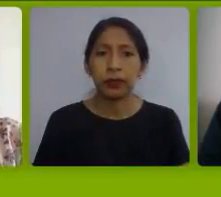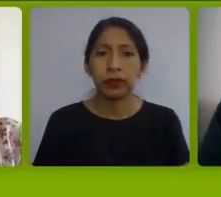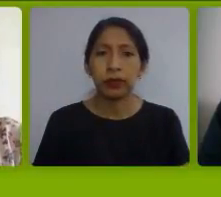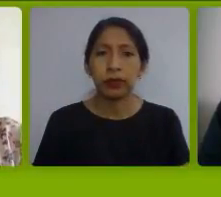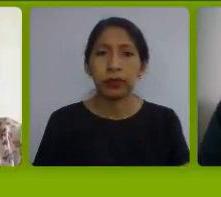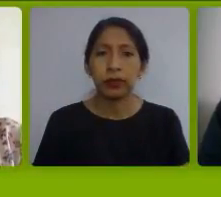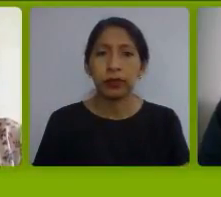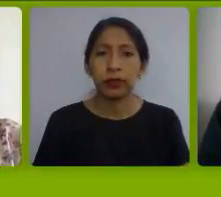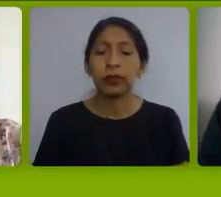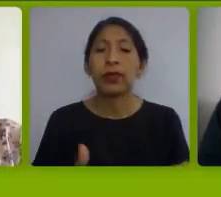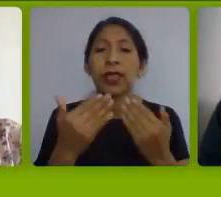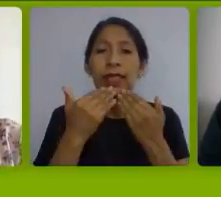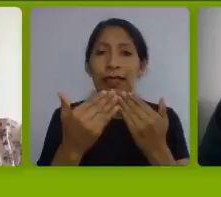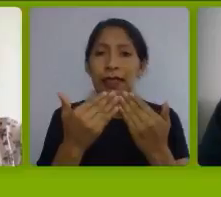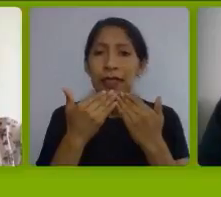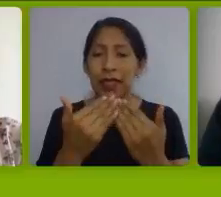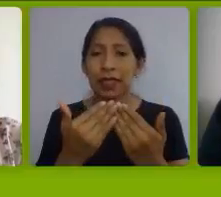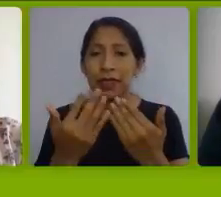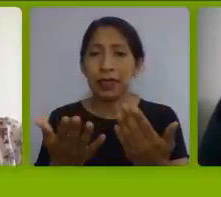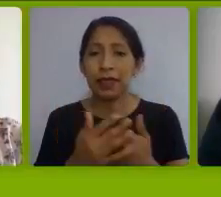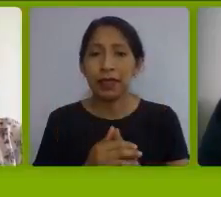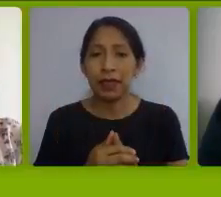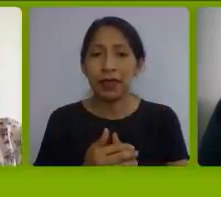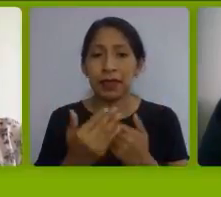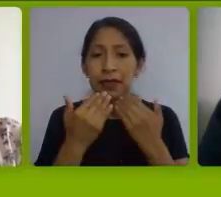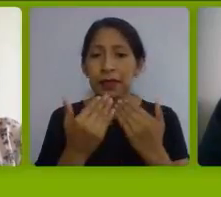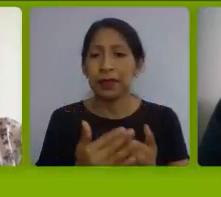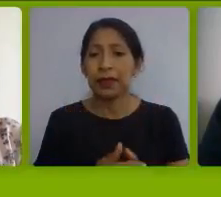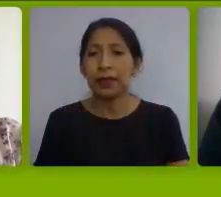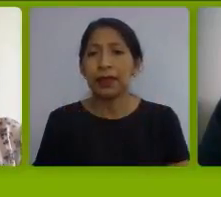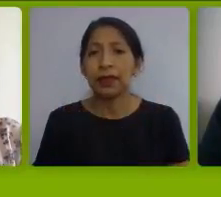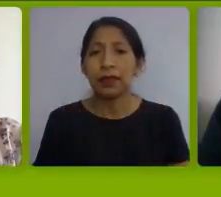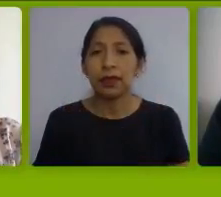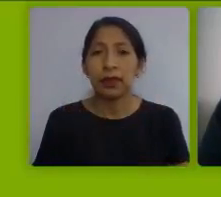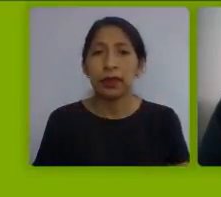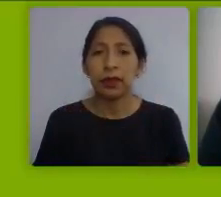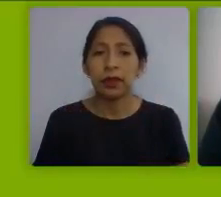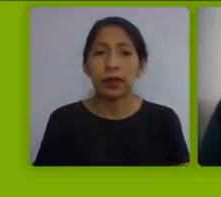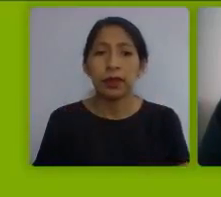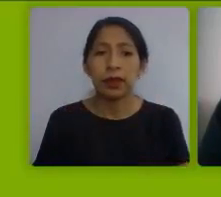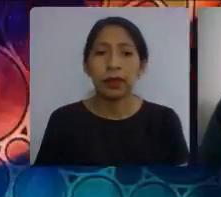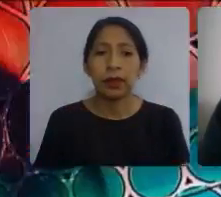Muchas gracias, que tengan un buen día. Gracias, Gisela.